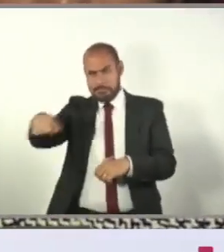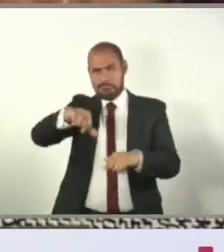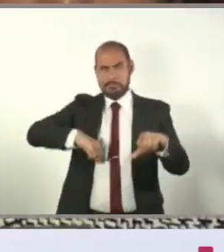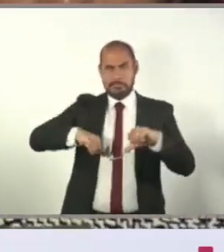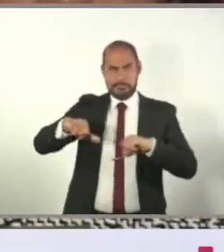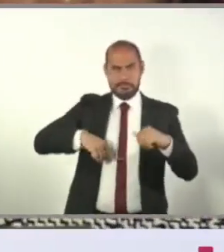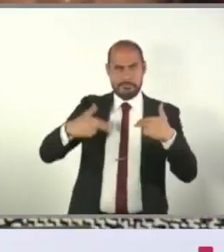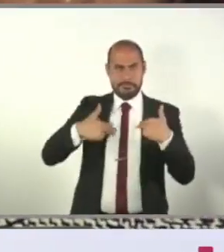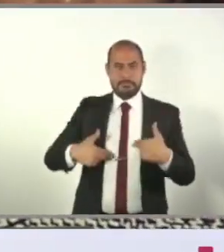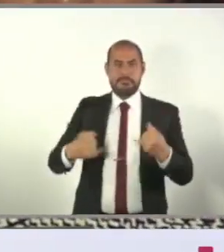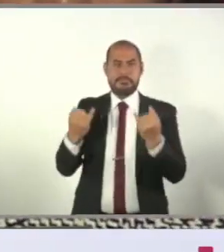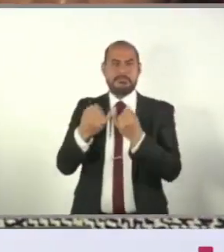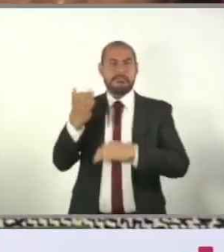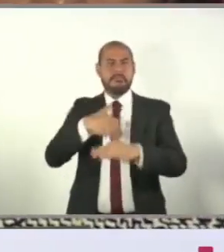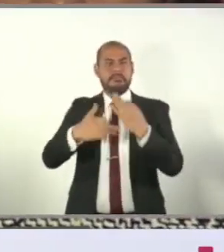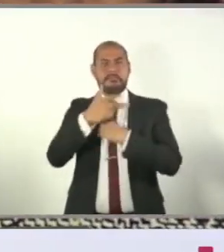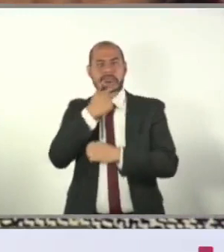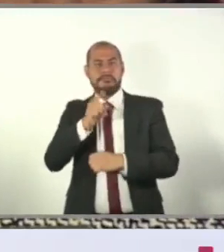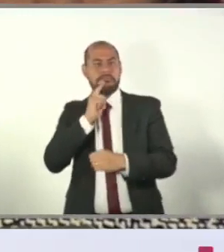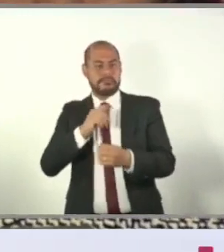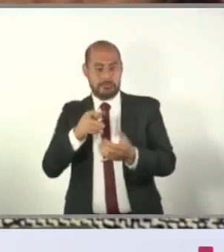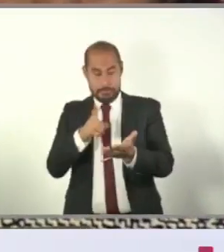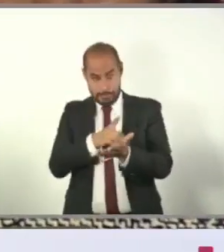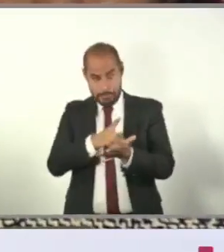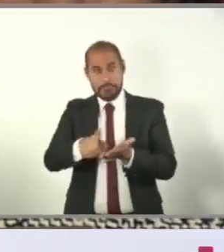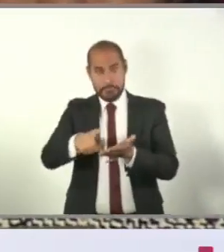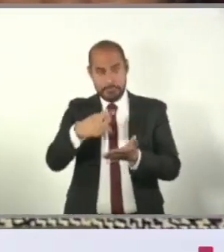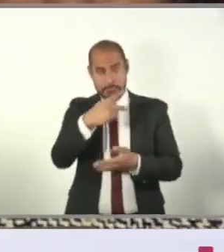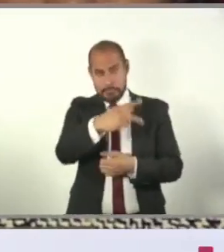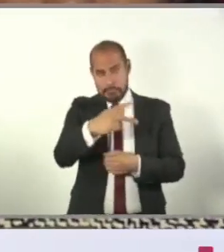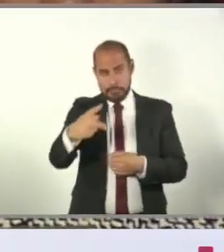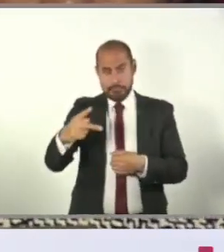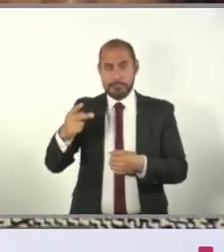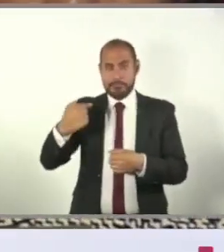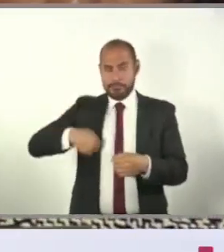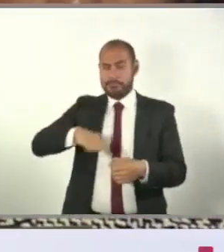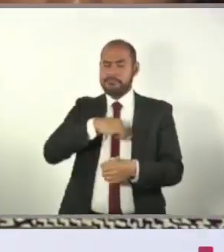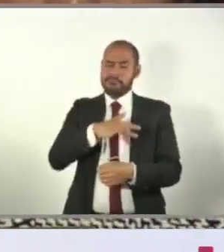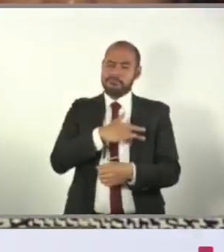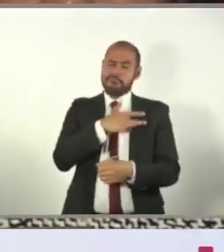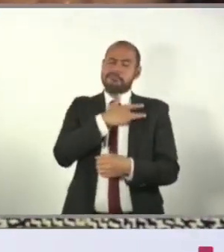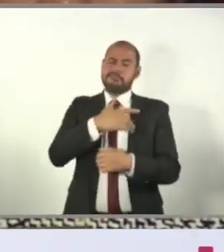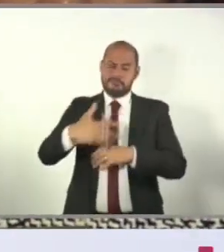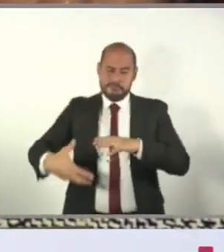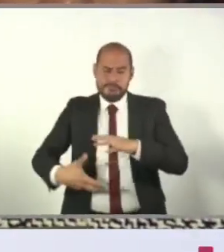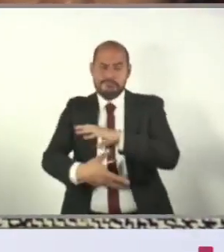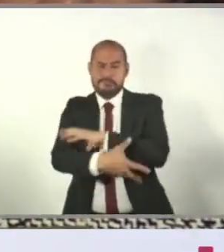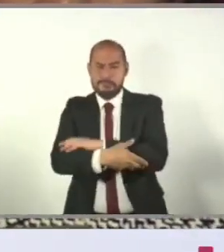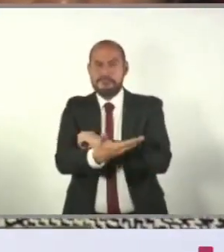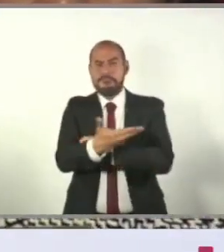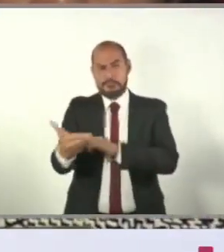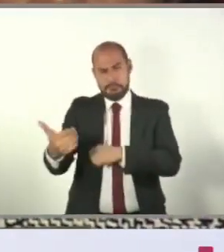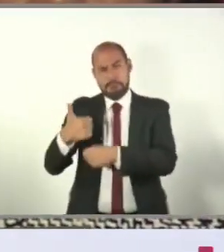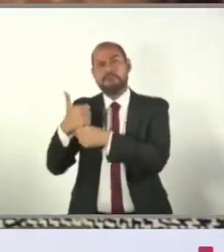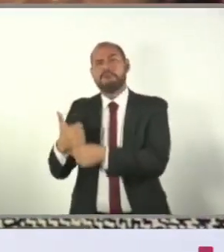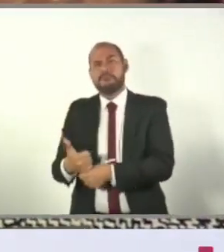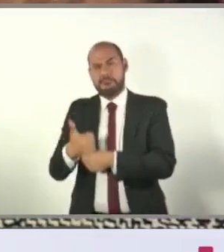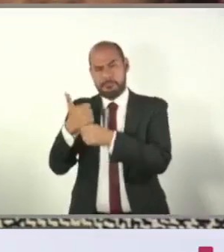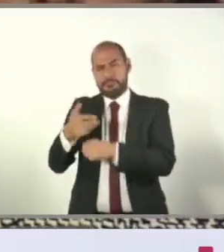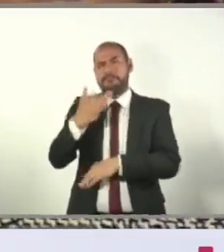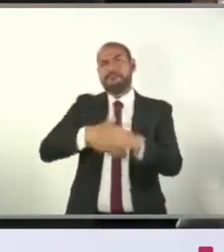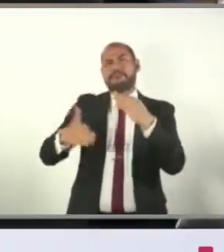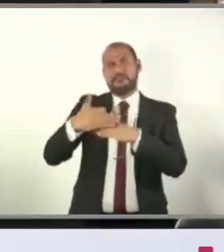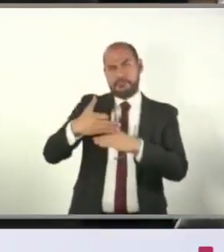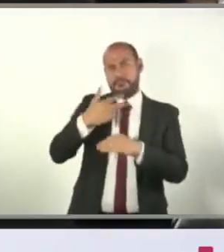derechos de todos los hombres y mujeres de la tierra, y que sepamos ser sensibles y solidarios con quienes lo padecen. Todas,